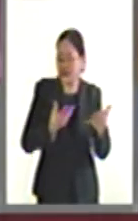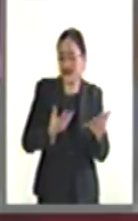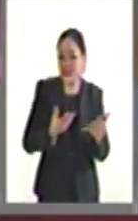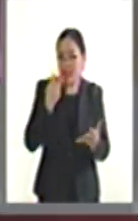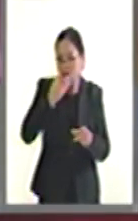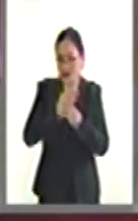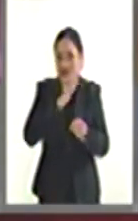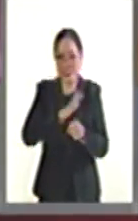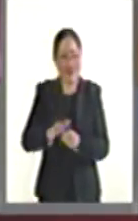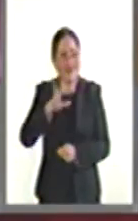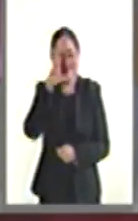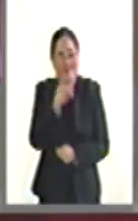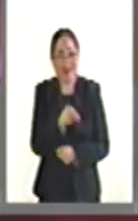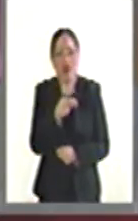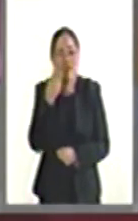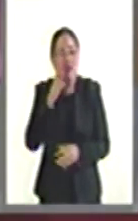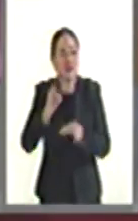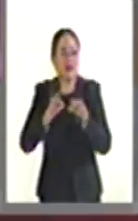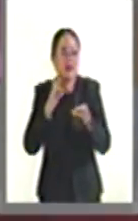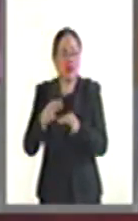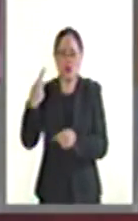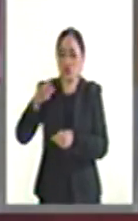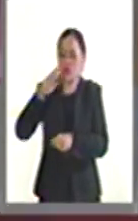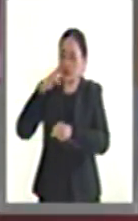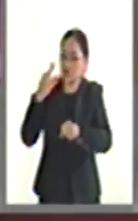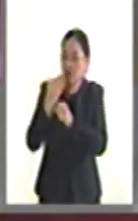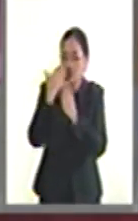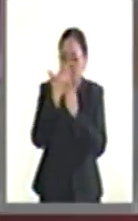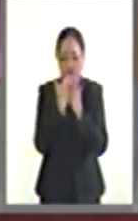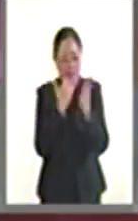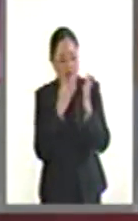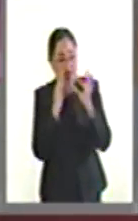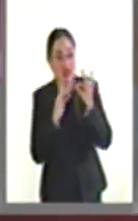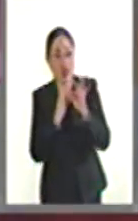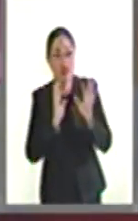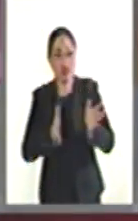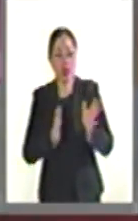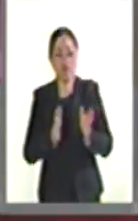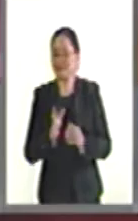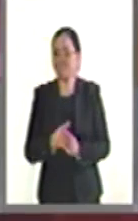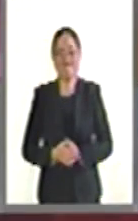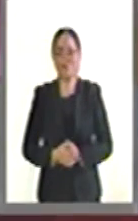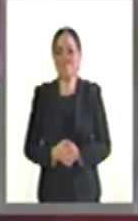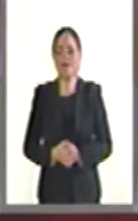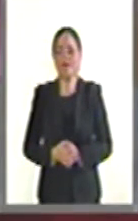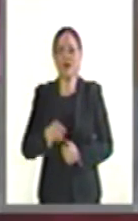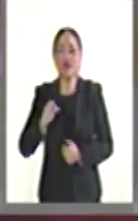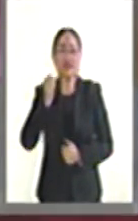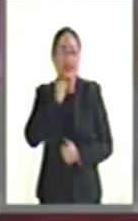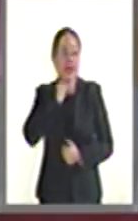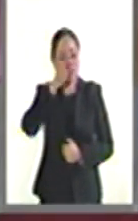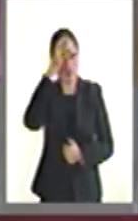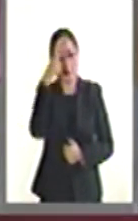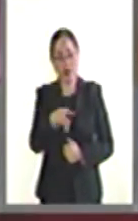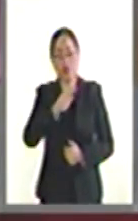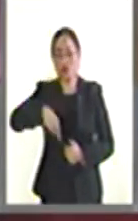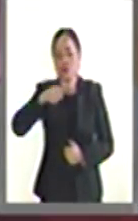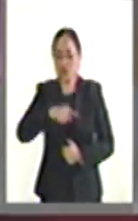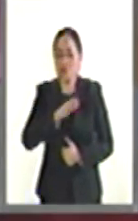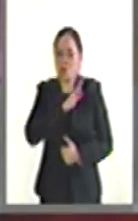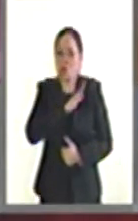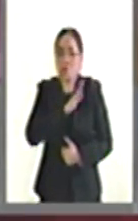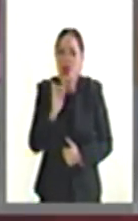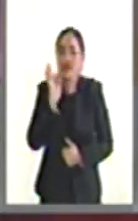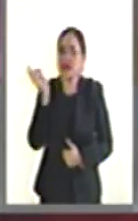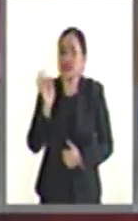por hecho que cumplen cabalmente con los requisitos. El Senado de la República bien pudo considerar